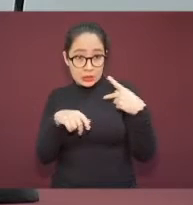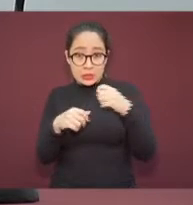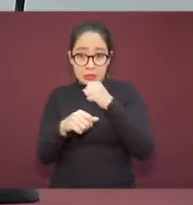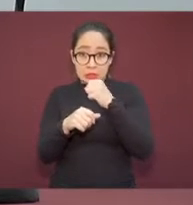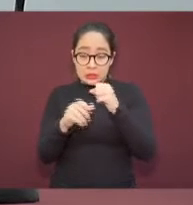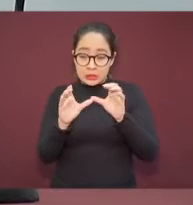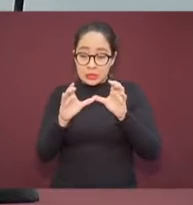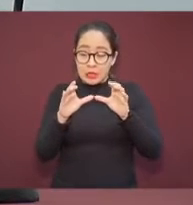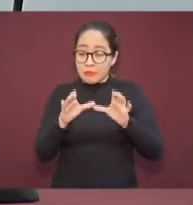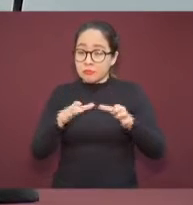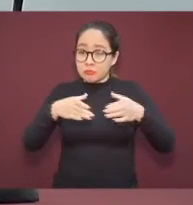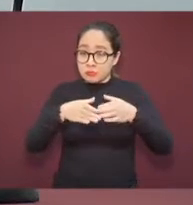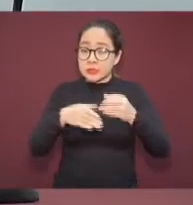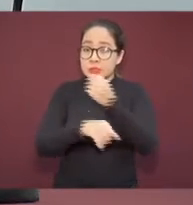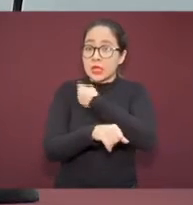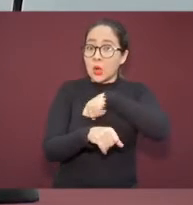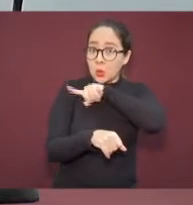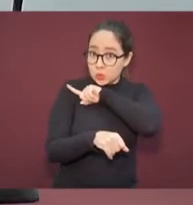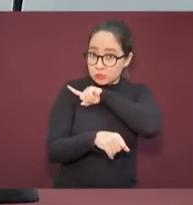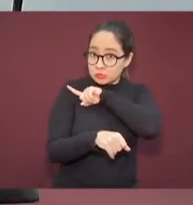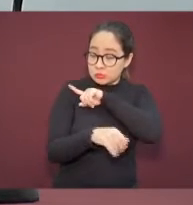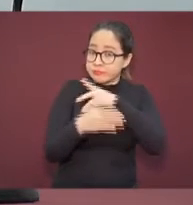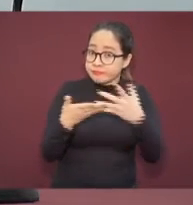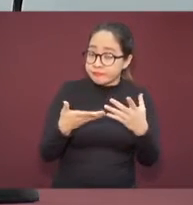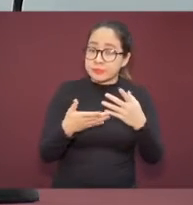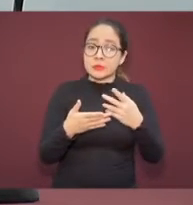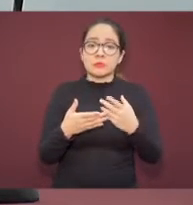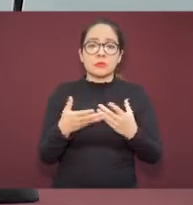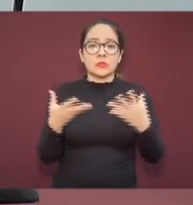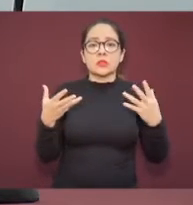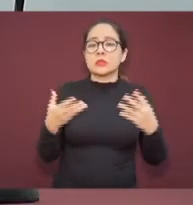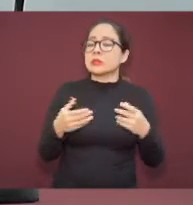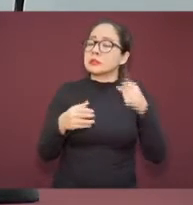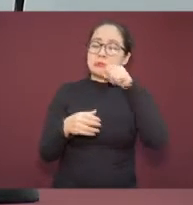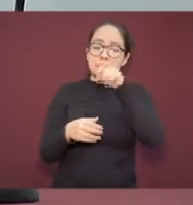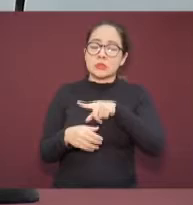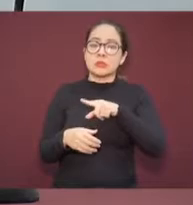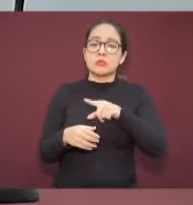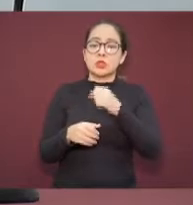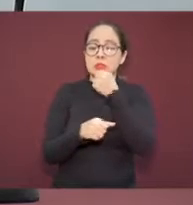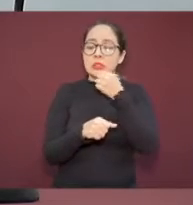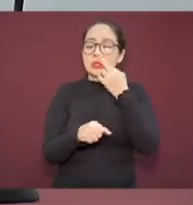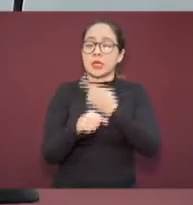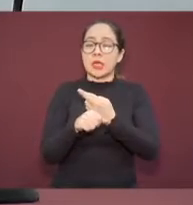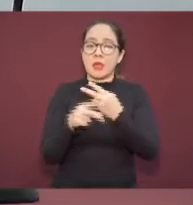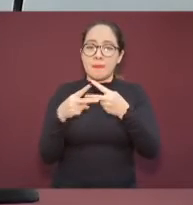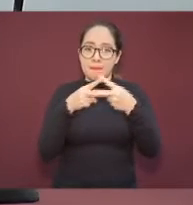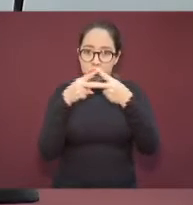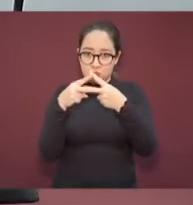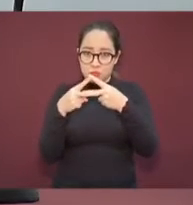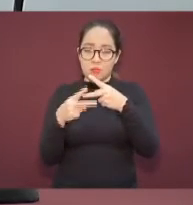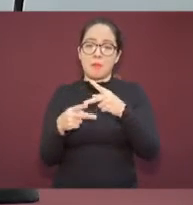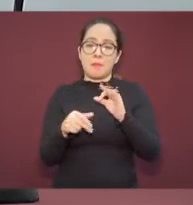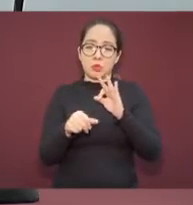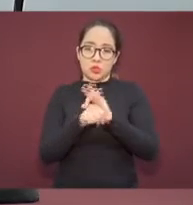salud junto con la secretaria de protección civil allí